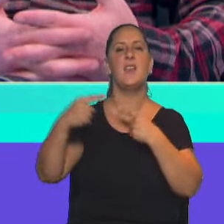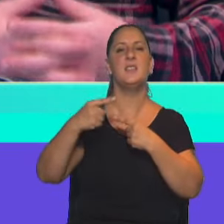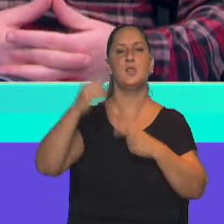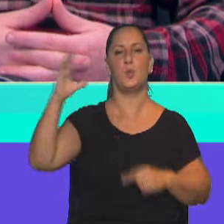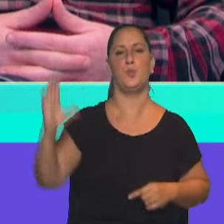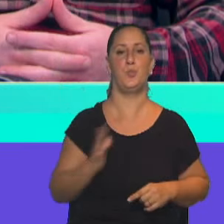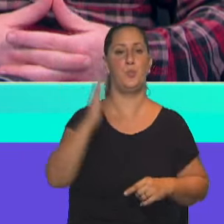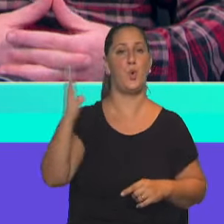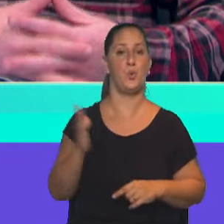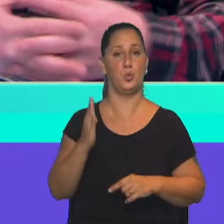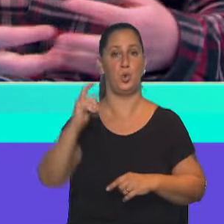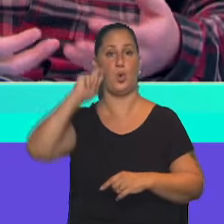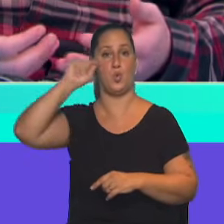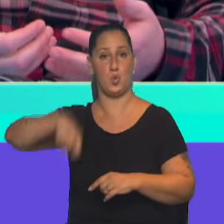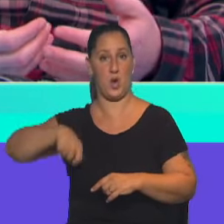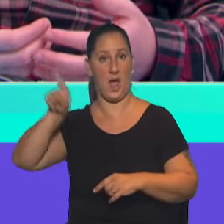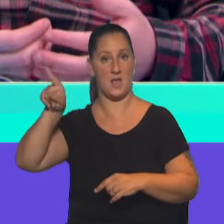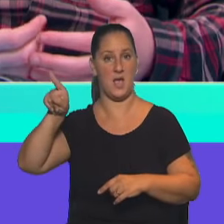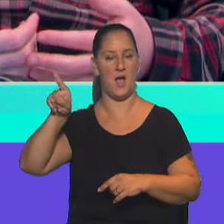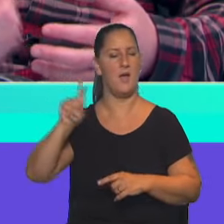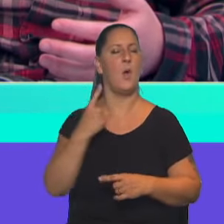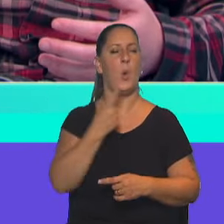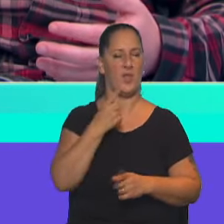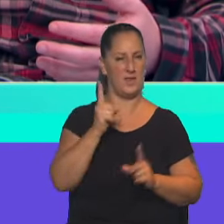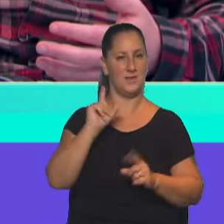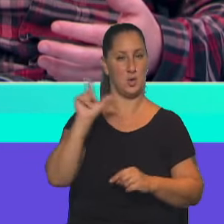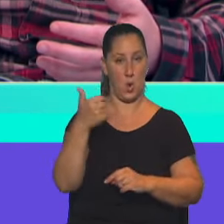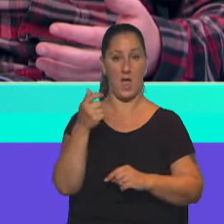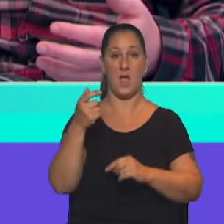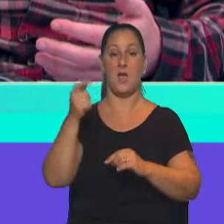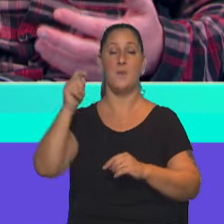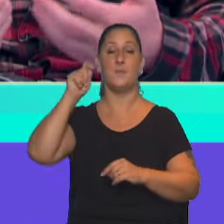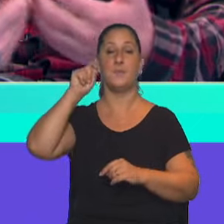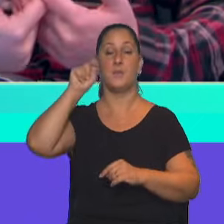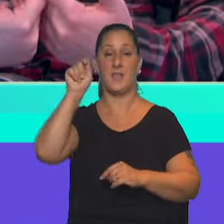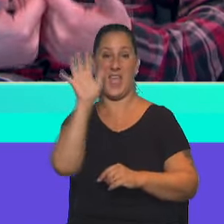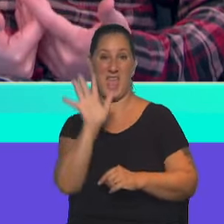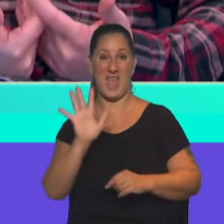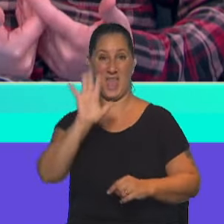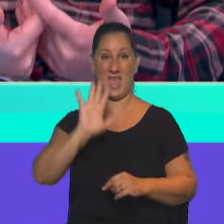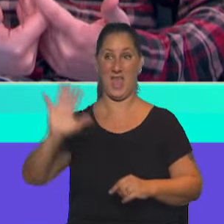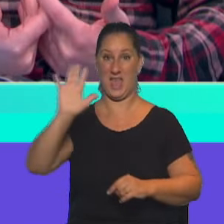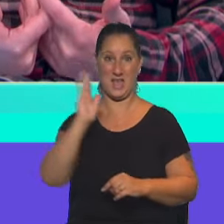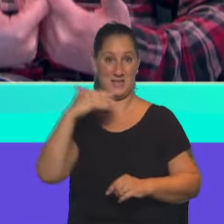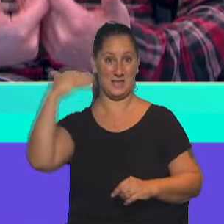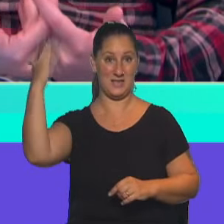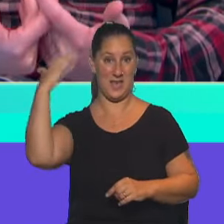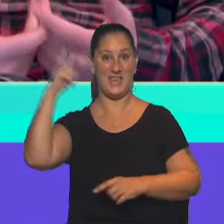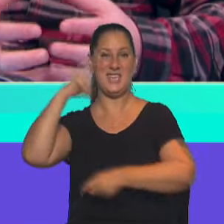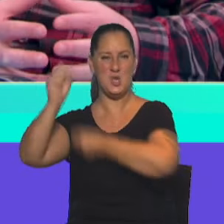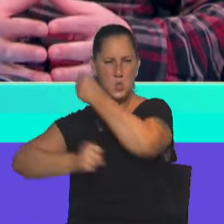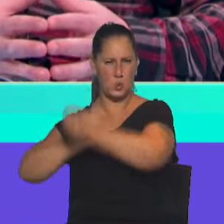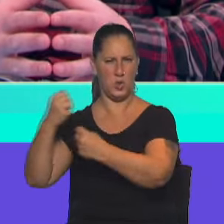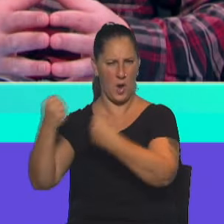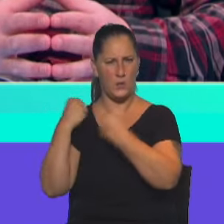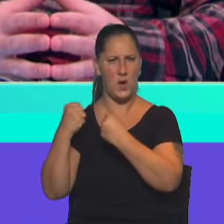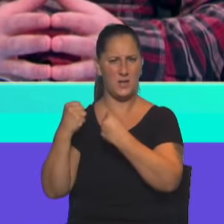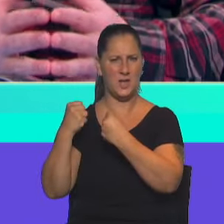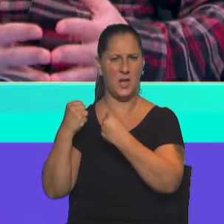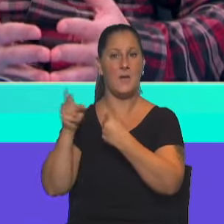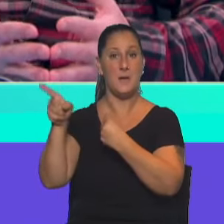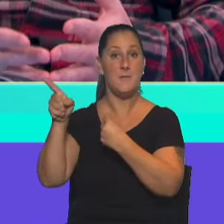de ucrania no es casualidad que en el este en la zona donde hay más industria pesada sea la